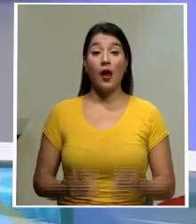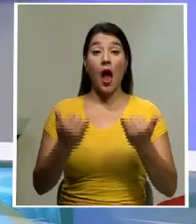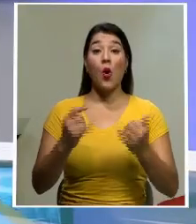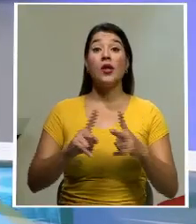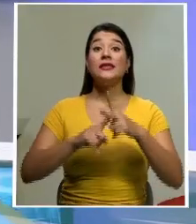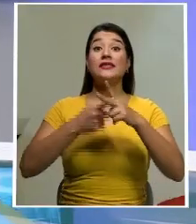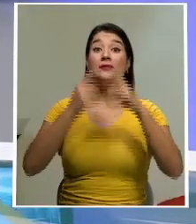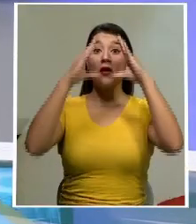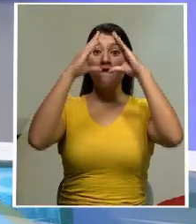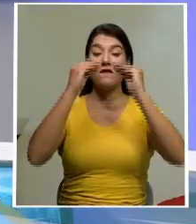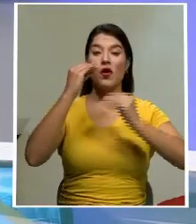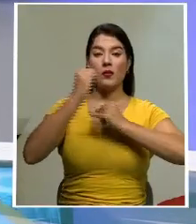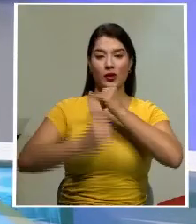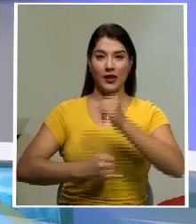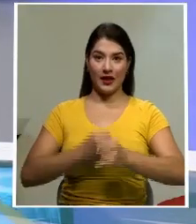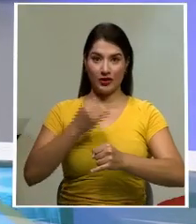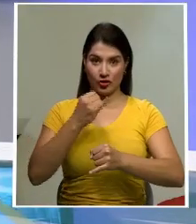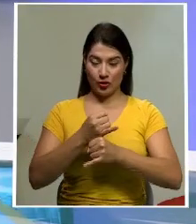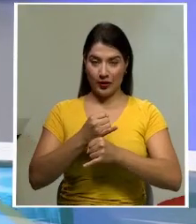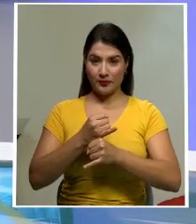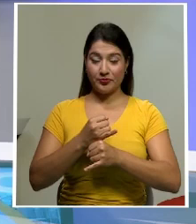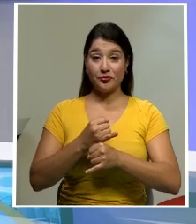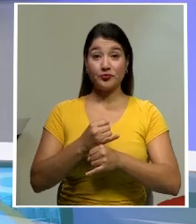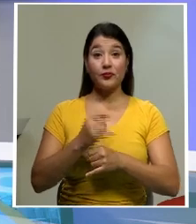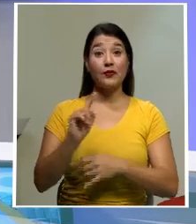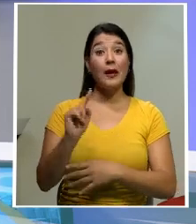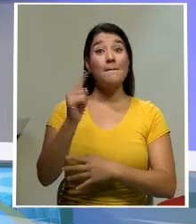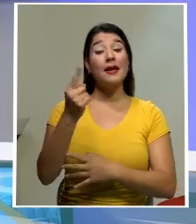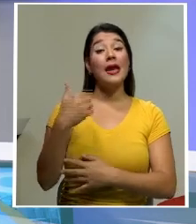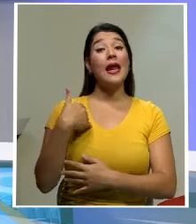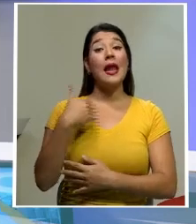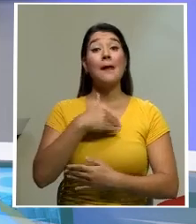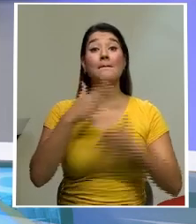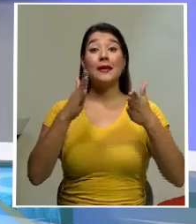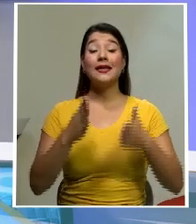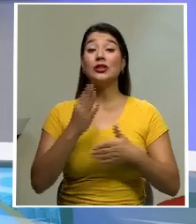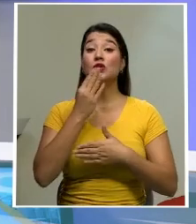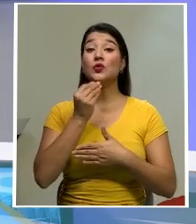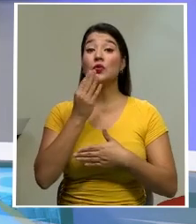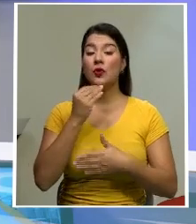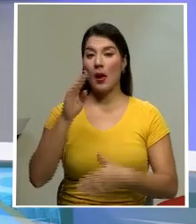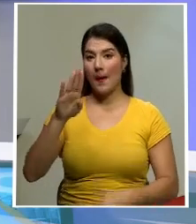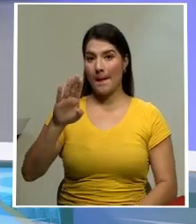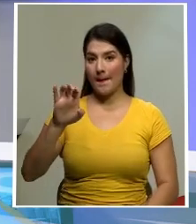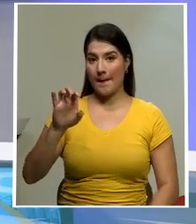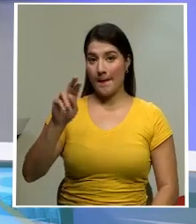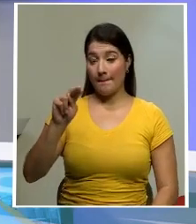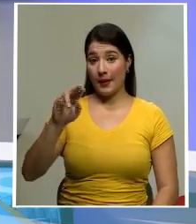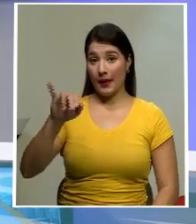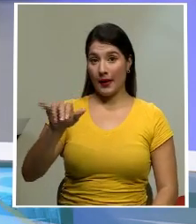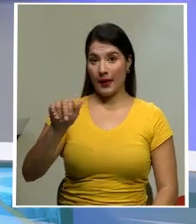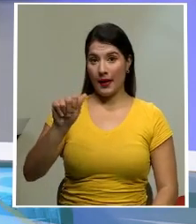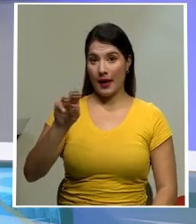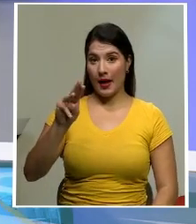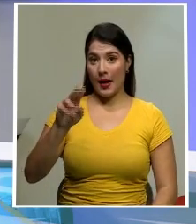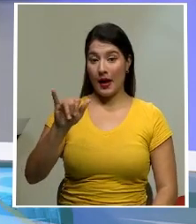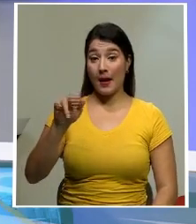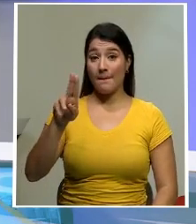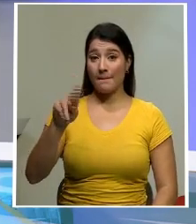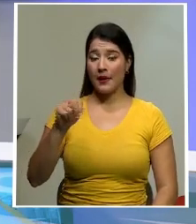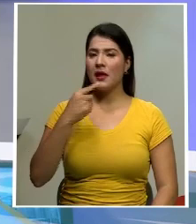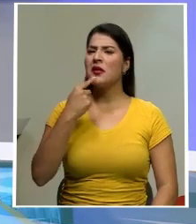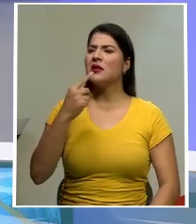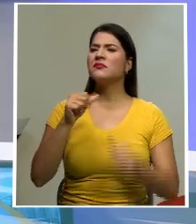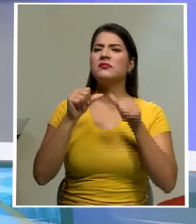Iniciamos el repaso por las informaciones internacionales. El primer ministro israelí Benjamín Netanyahu afirmó que no descarta ir